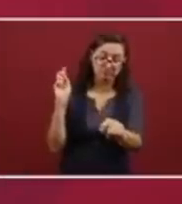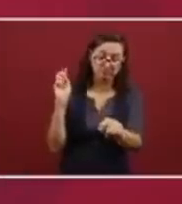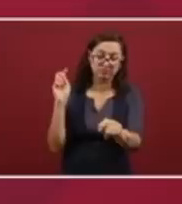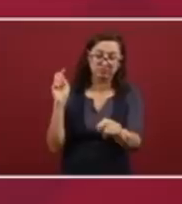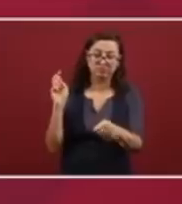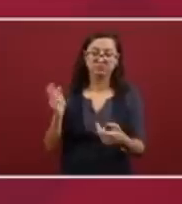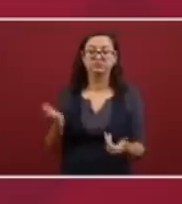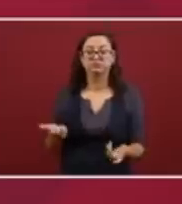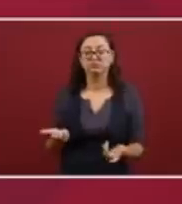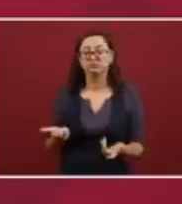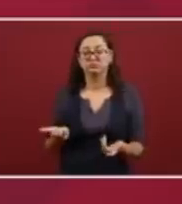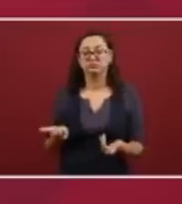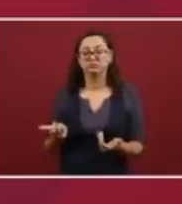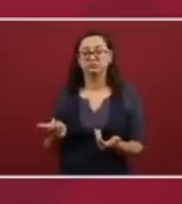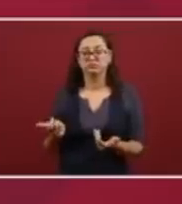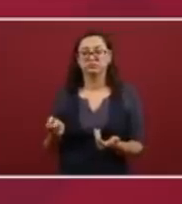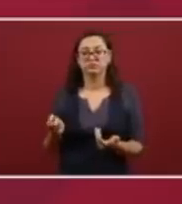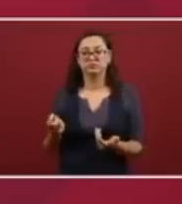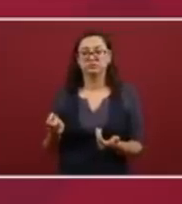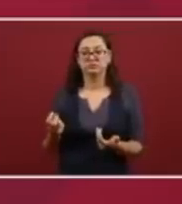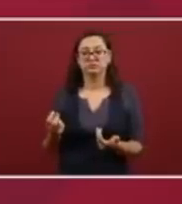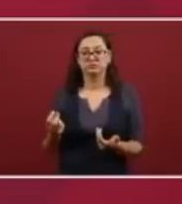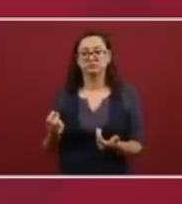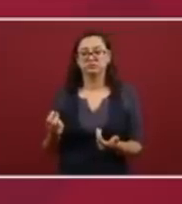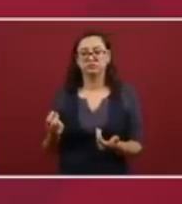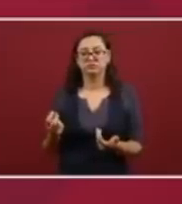transportar tienen que